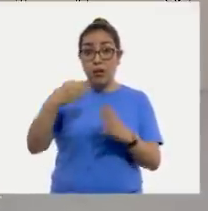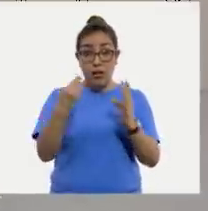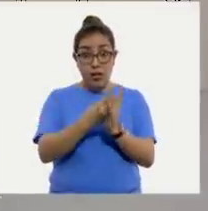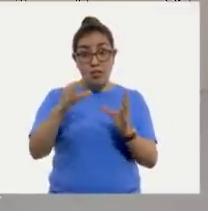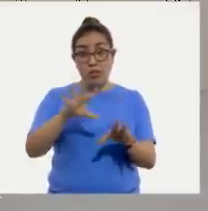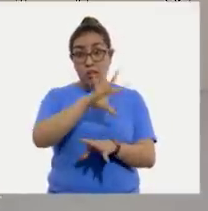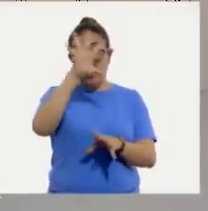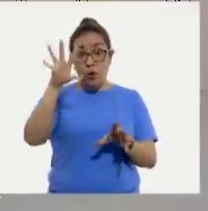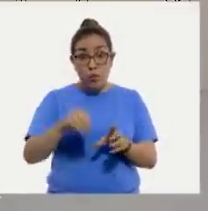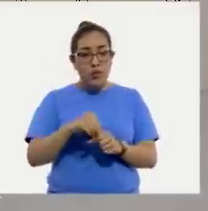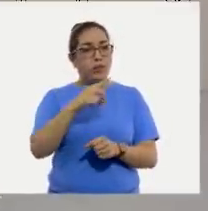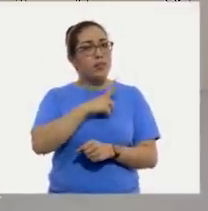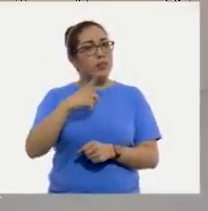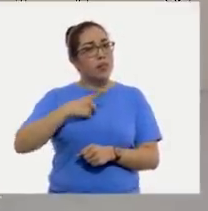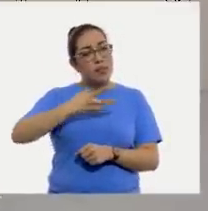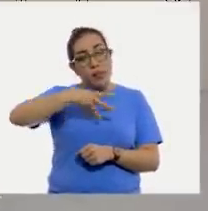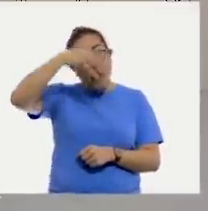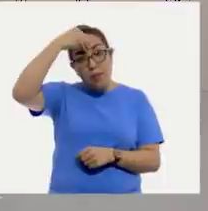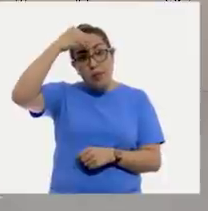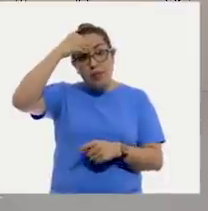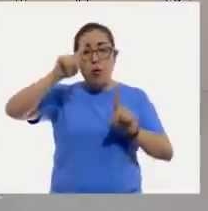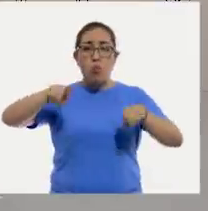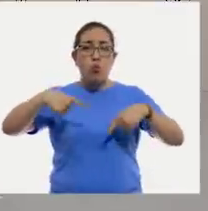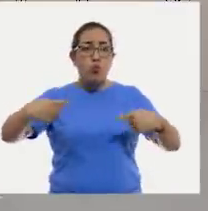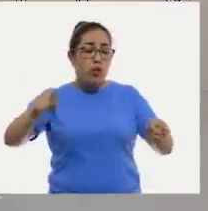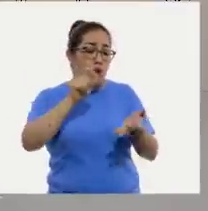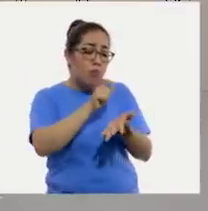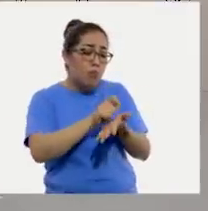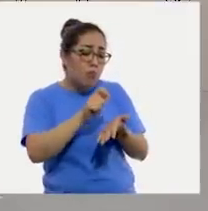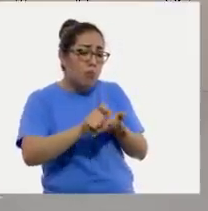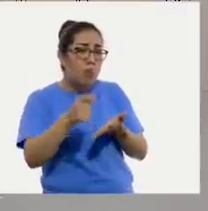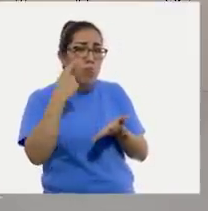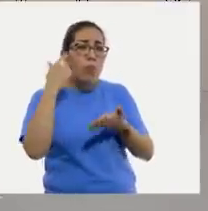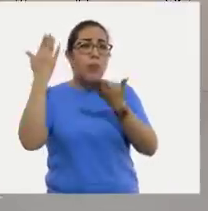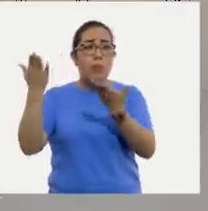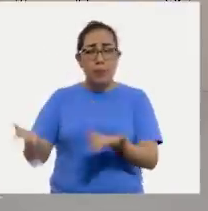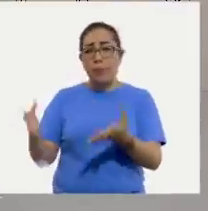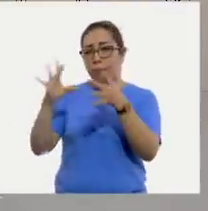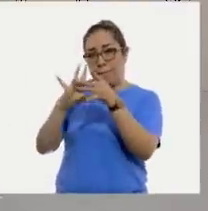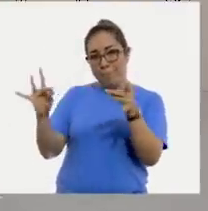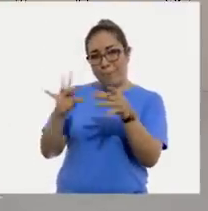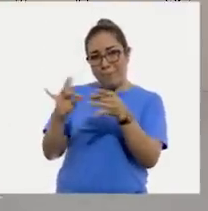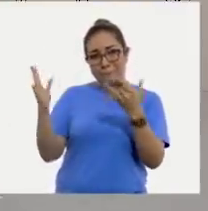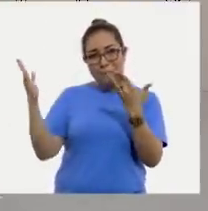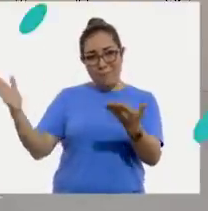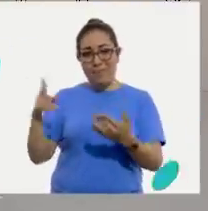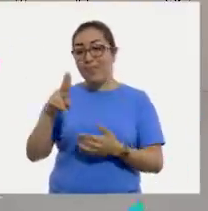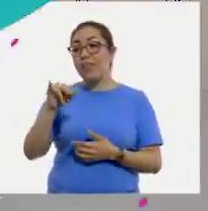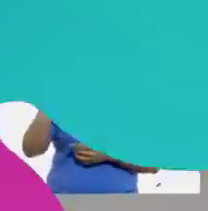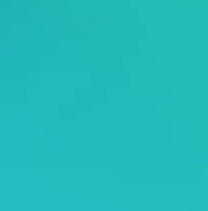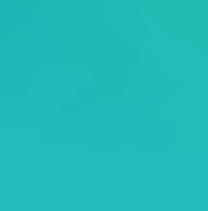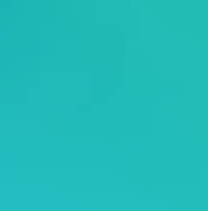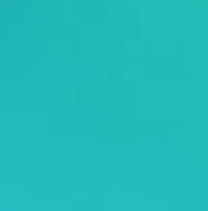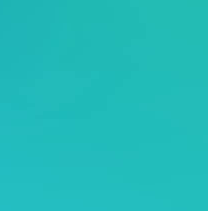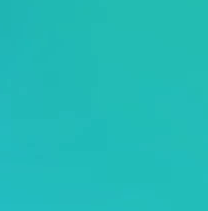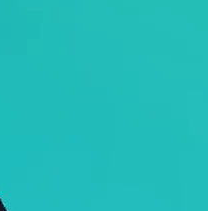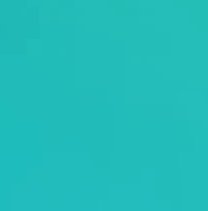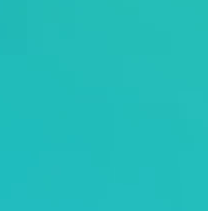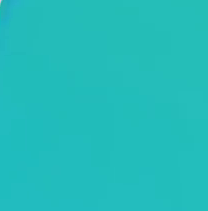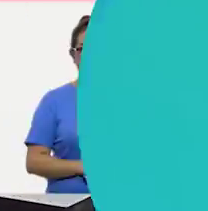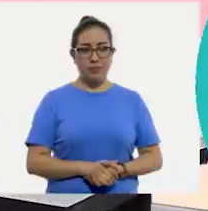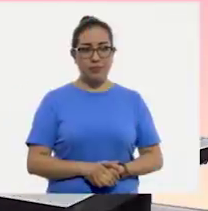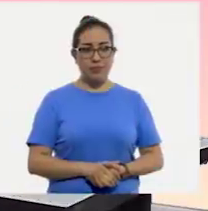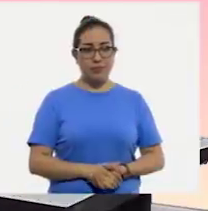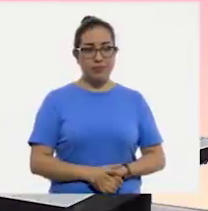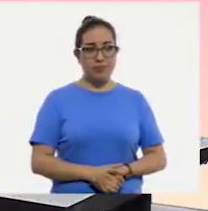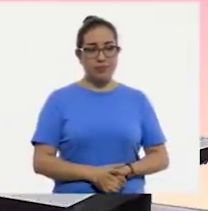escribir música. Vámonos entonces con Nidia para que nos enseñe un poquito de lectoescritura musical. Nidia, adelante.